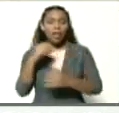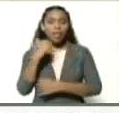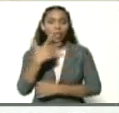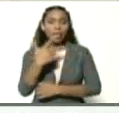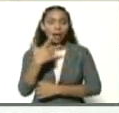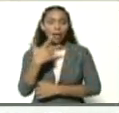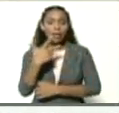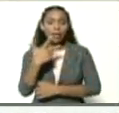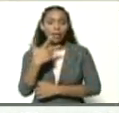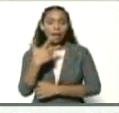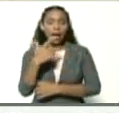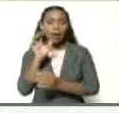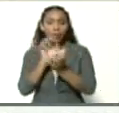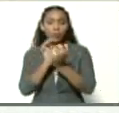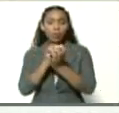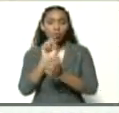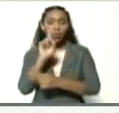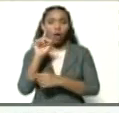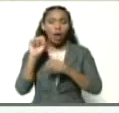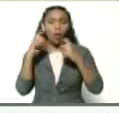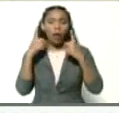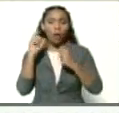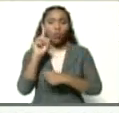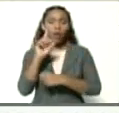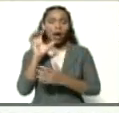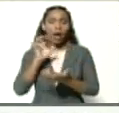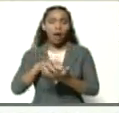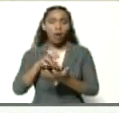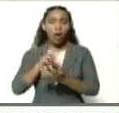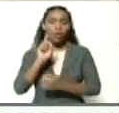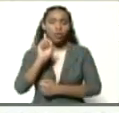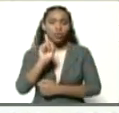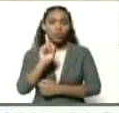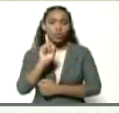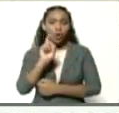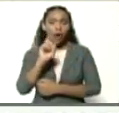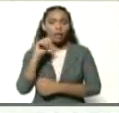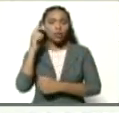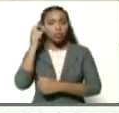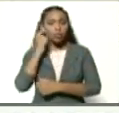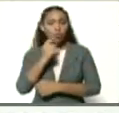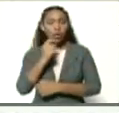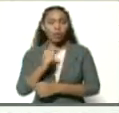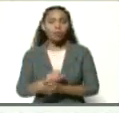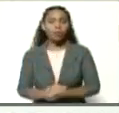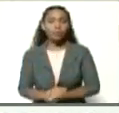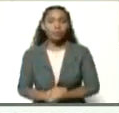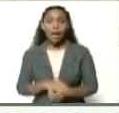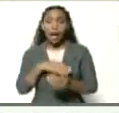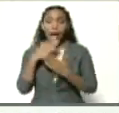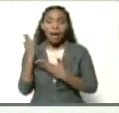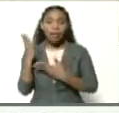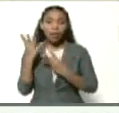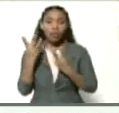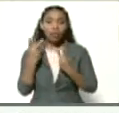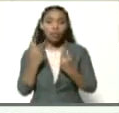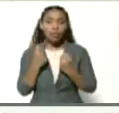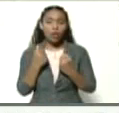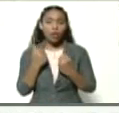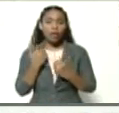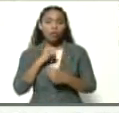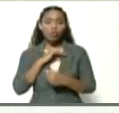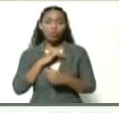Esparta, 1 en La Guaira, 1 en Aragua y 1 en Sucre, presidente. Esas son las cifras que